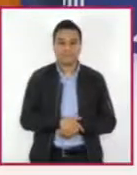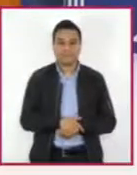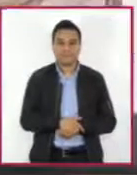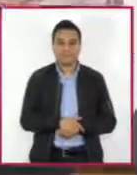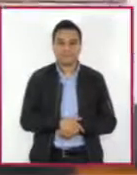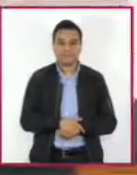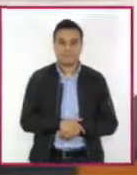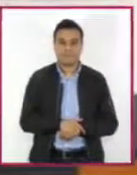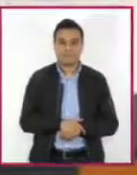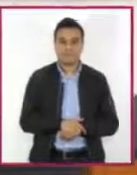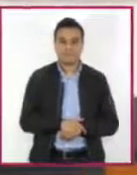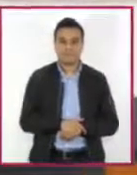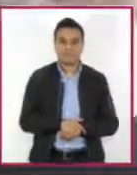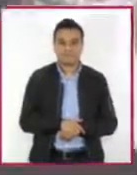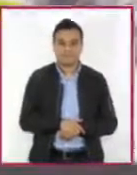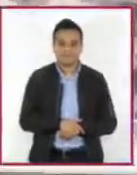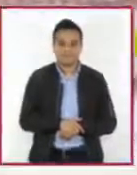Muy bien.